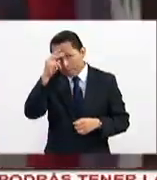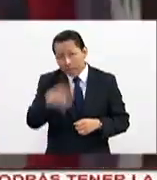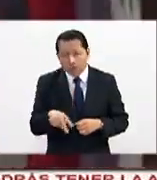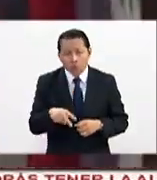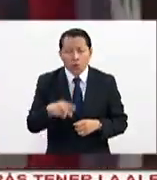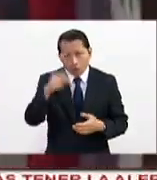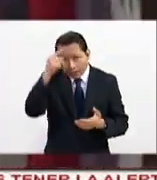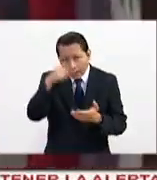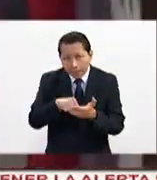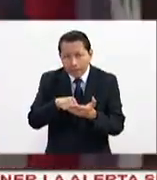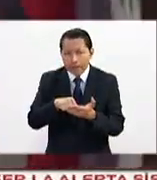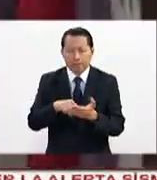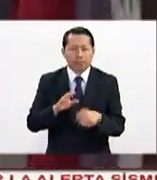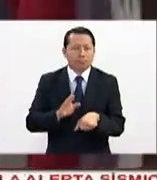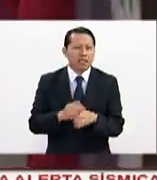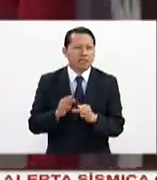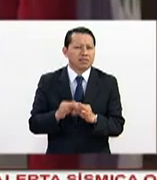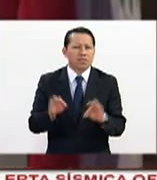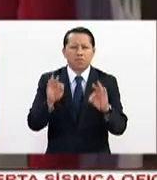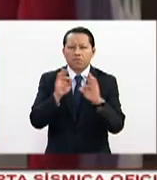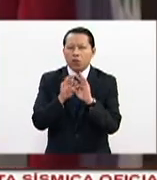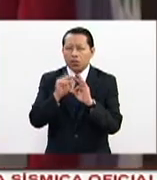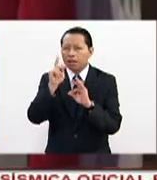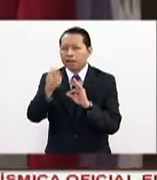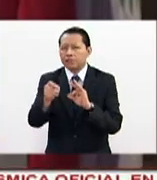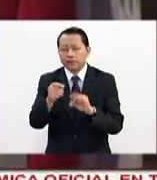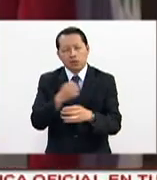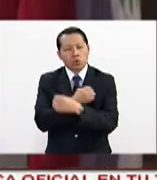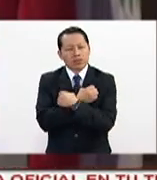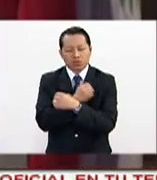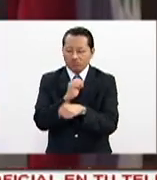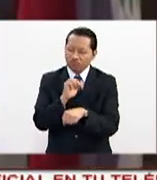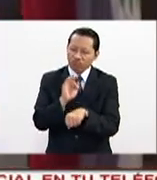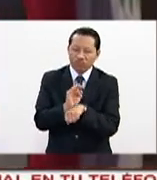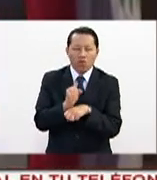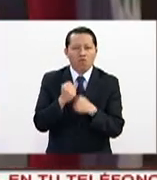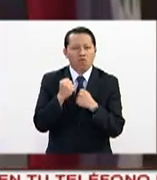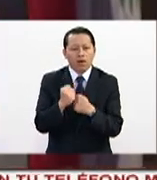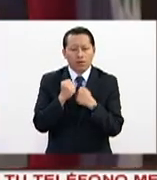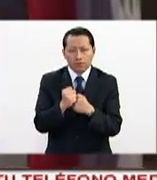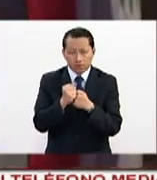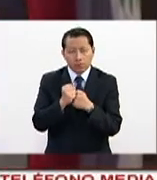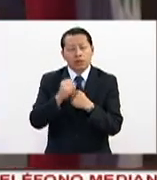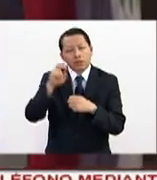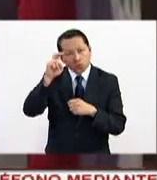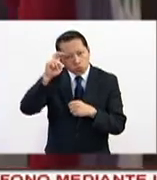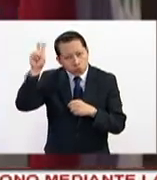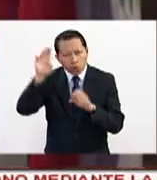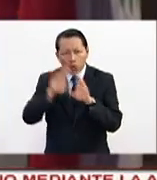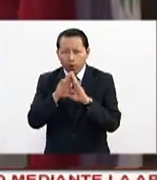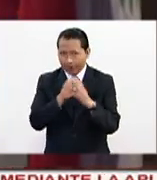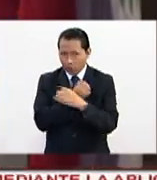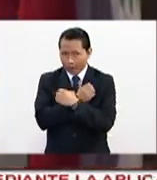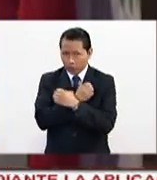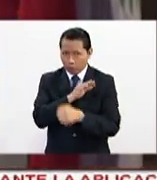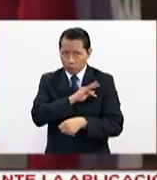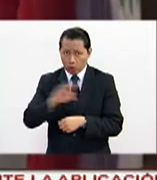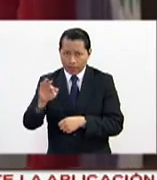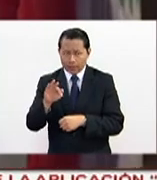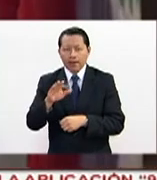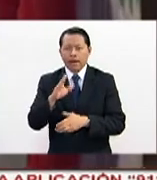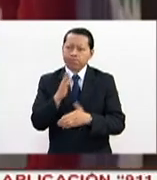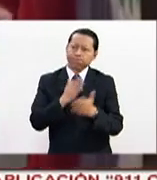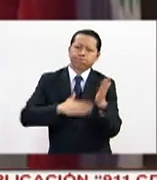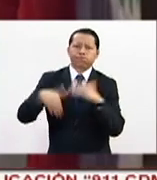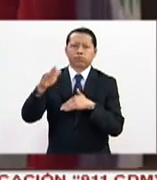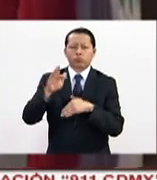México cree profundamente en la fuerza de la educación. México aspira, a través de la educación, a ser una gran